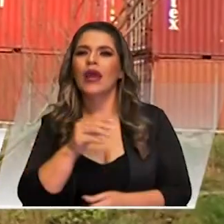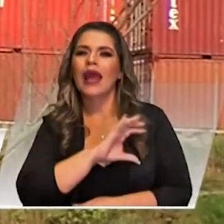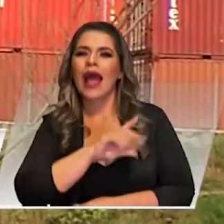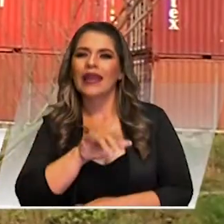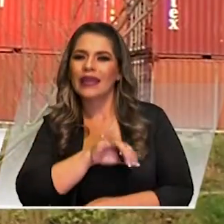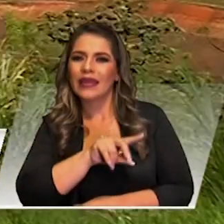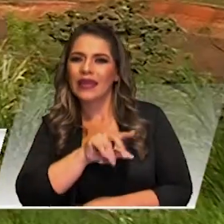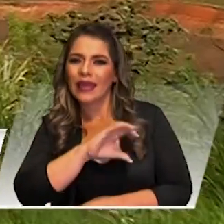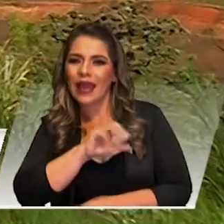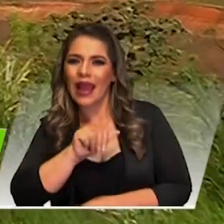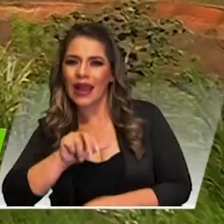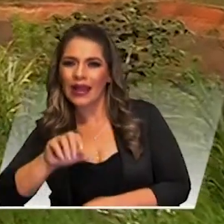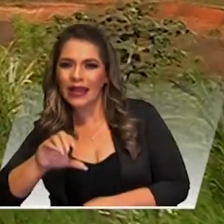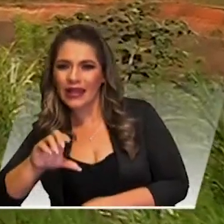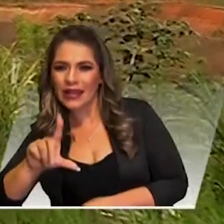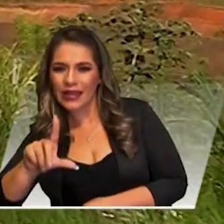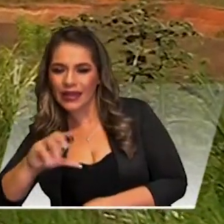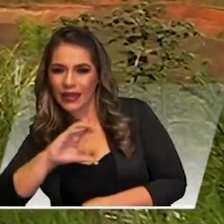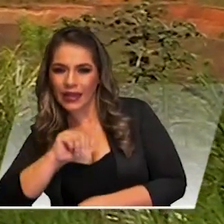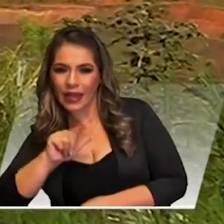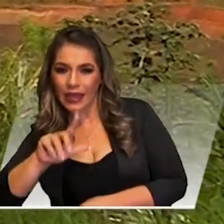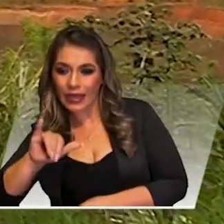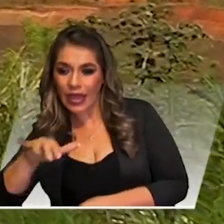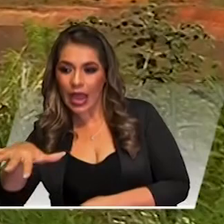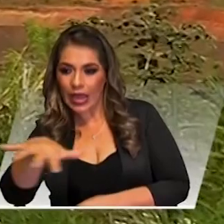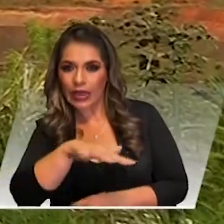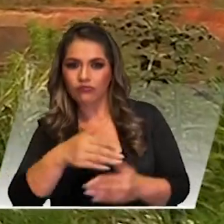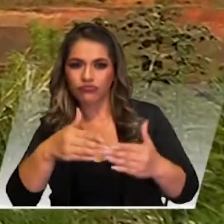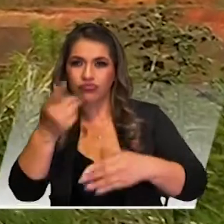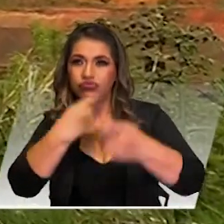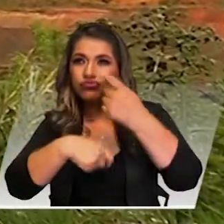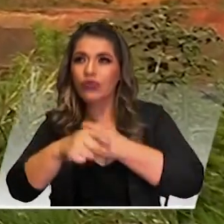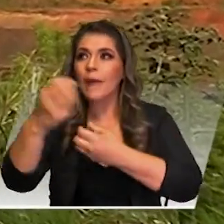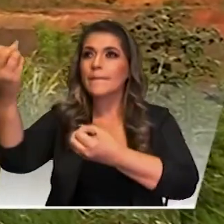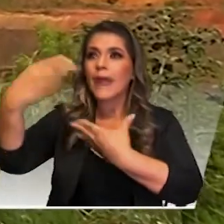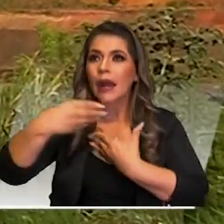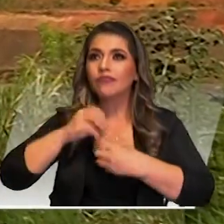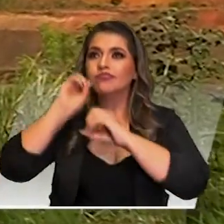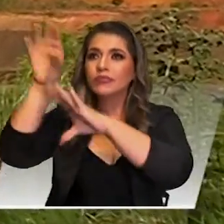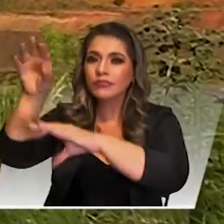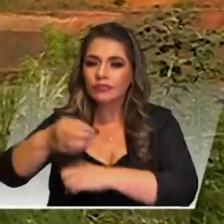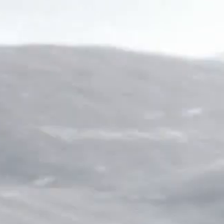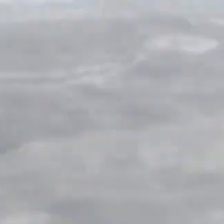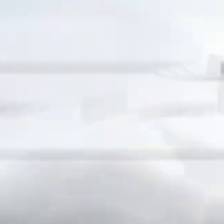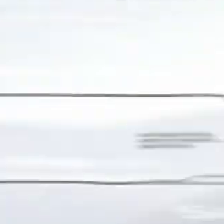por el que ingresa y sale un importante porcentaje del comercio exterior nacional.